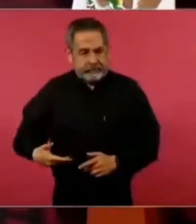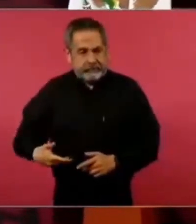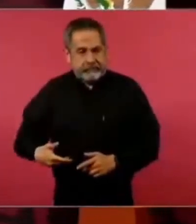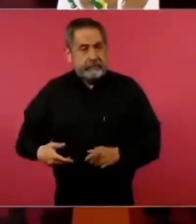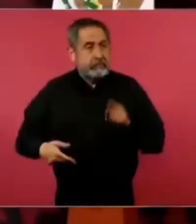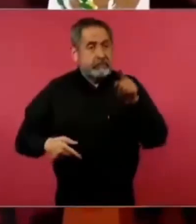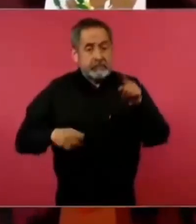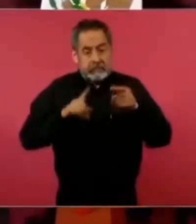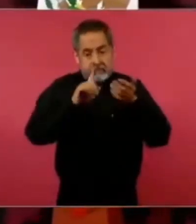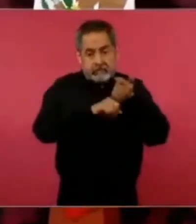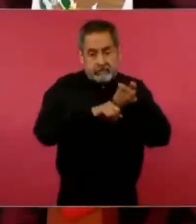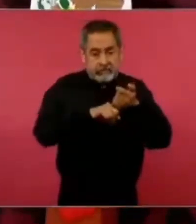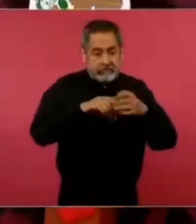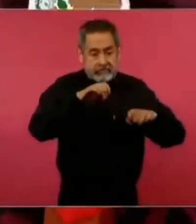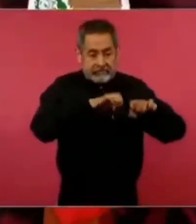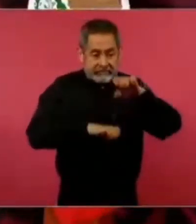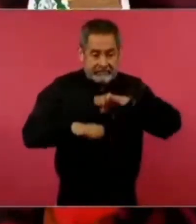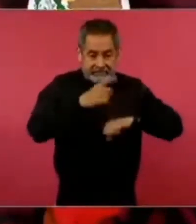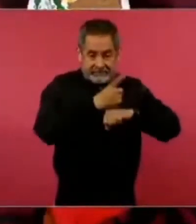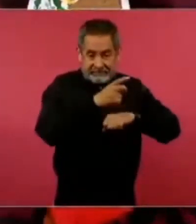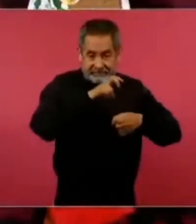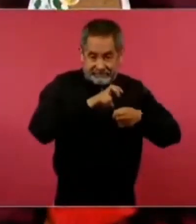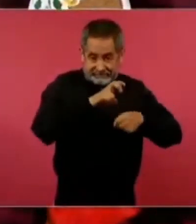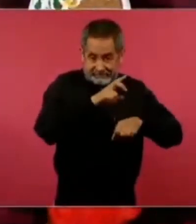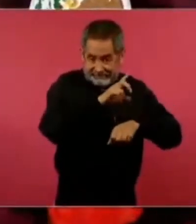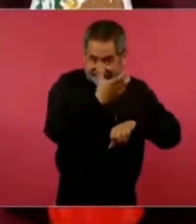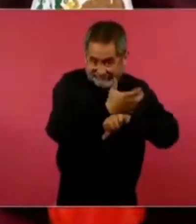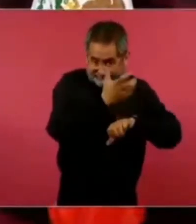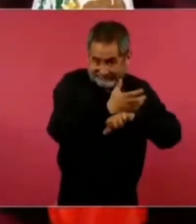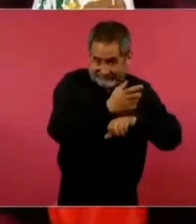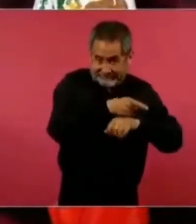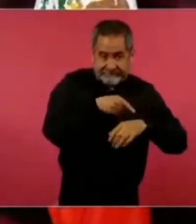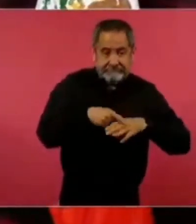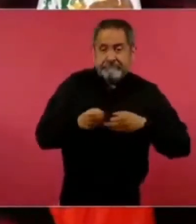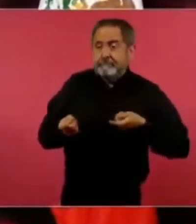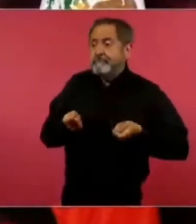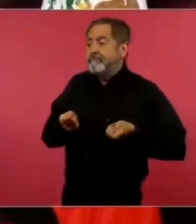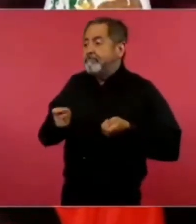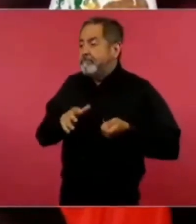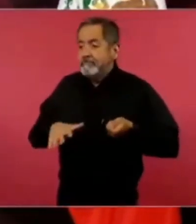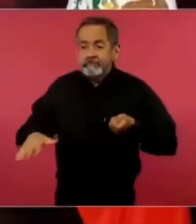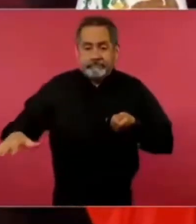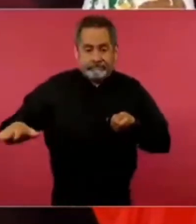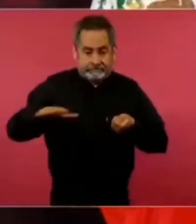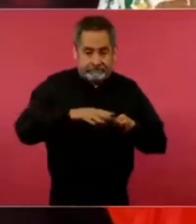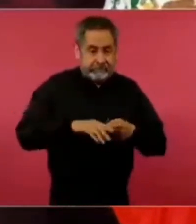operaban desde la embajada de Estados Unidos. En el gobierno de Calderón